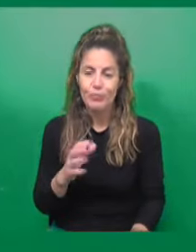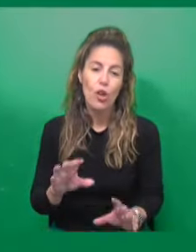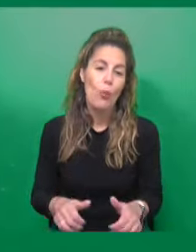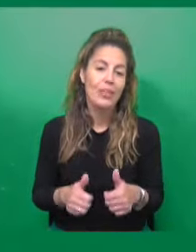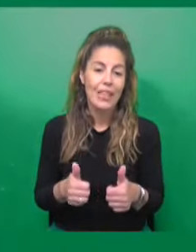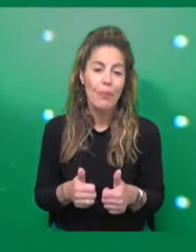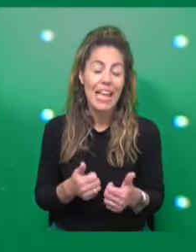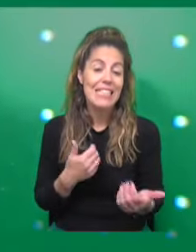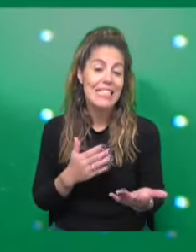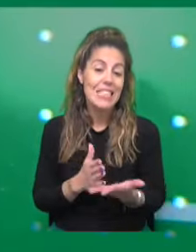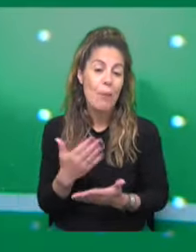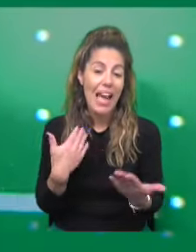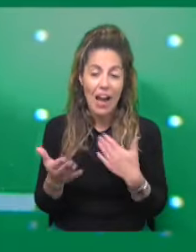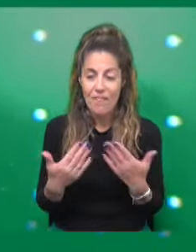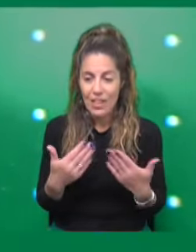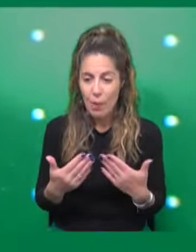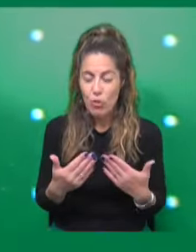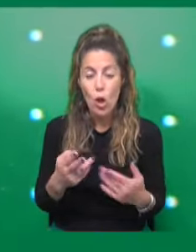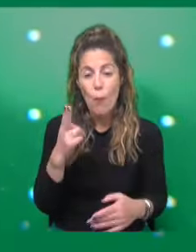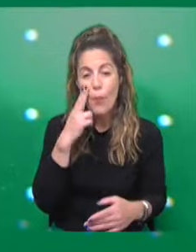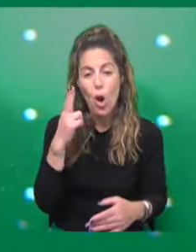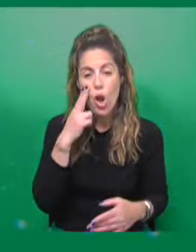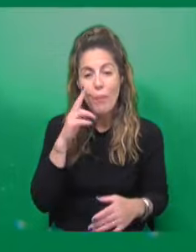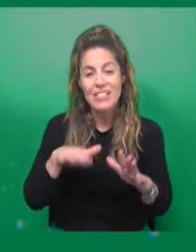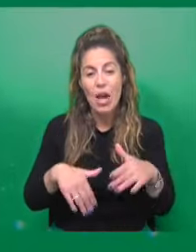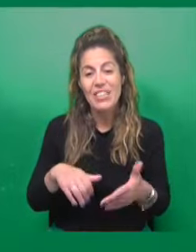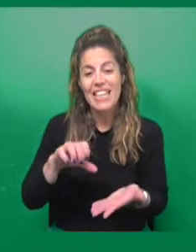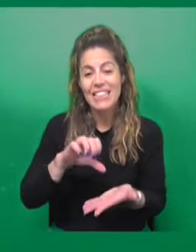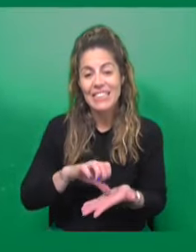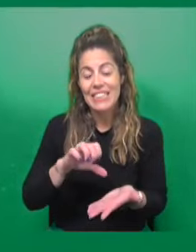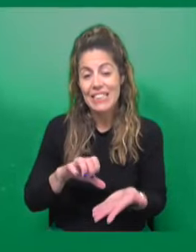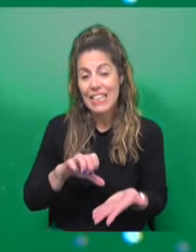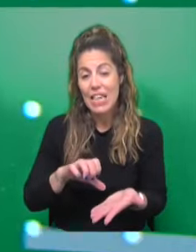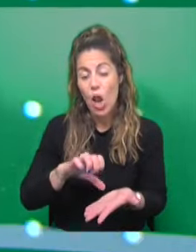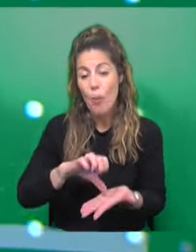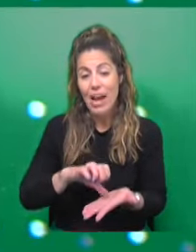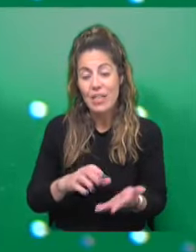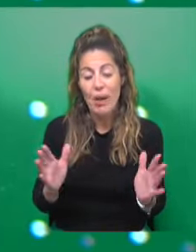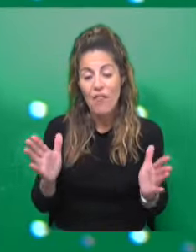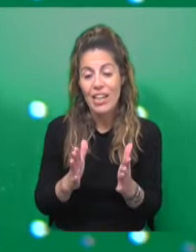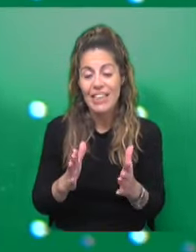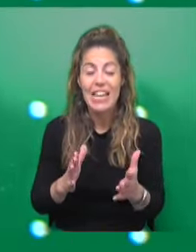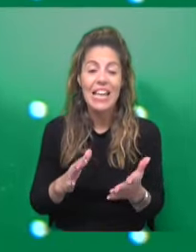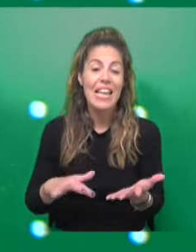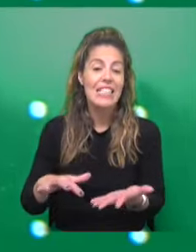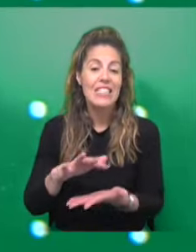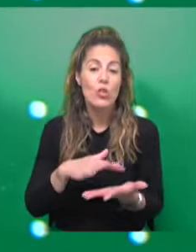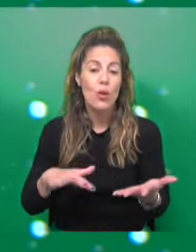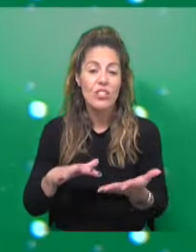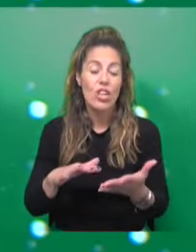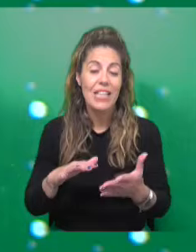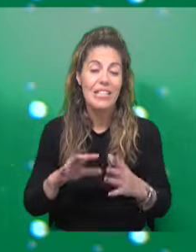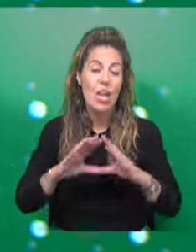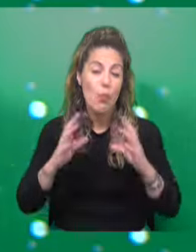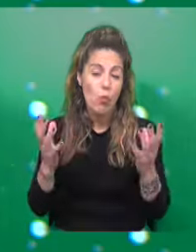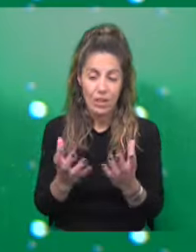siempre hablamos no en Sin fronteras muy seguido de los problemas que muchas veces tienen los países para enfrentar cuestiones que son a escala a escala global no como los